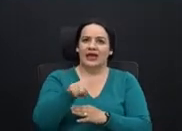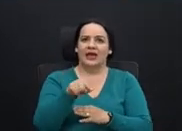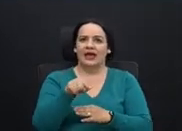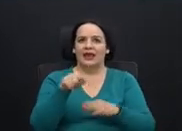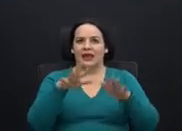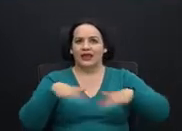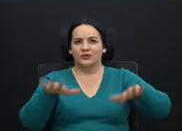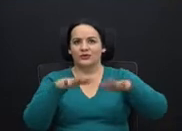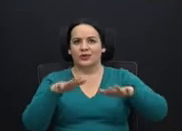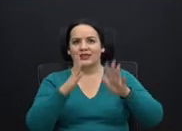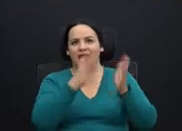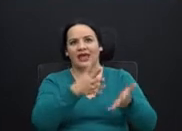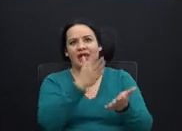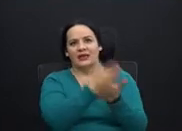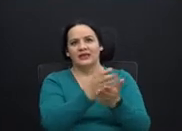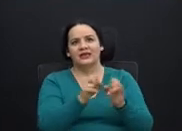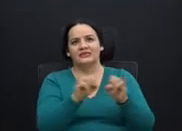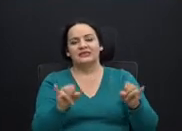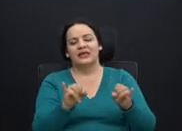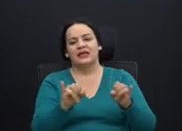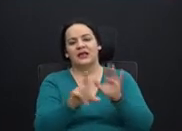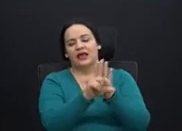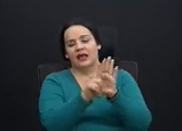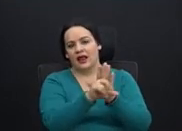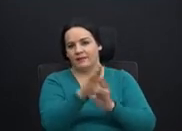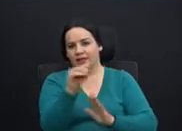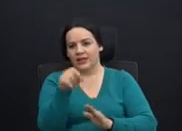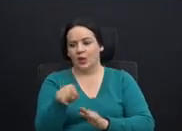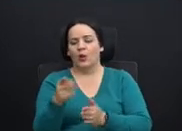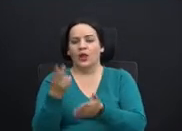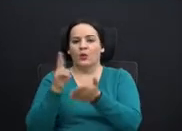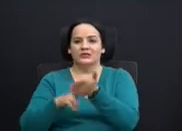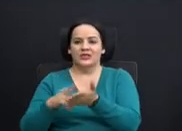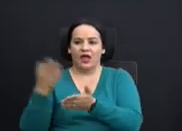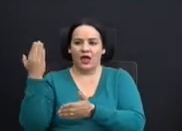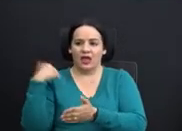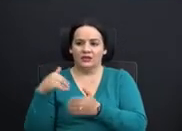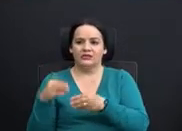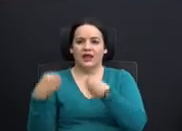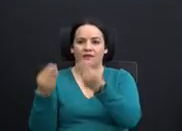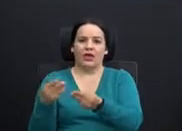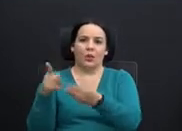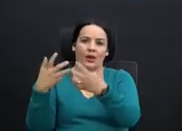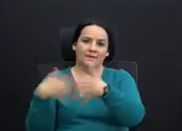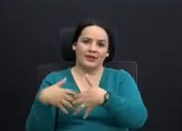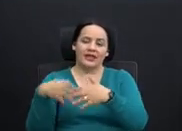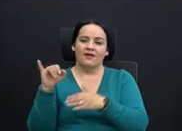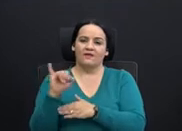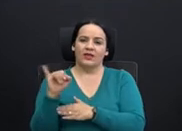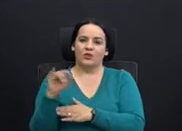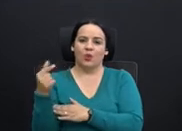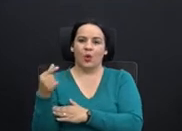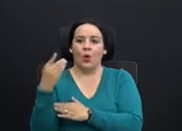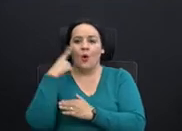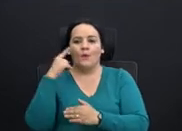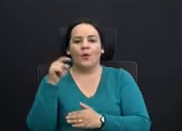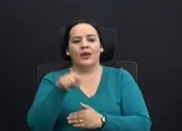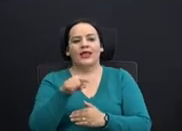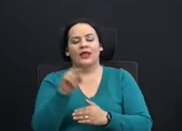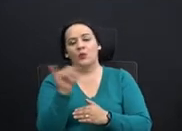explotar legalmente con la concesión que se había dado en aquel momento a Infinito Gold, porque la explotación ilegal de todas maneras se está